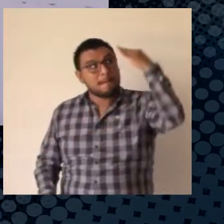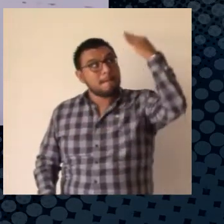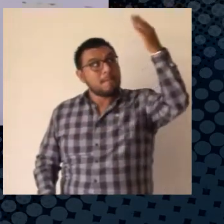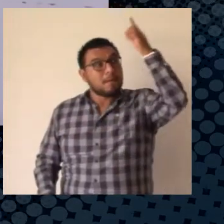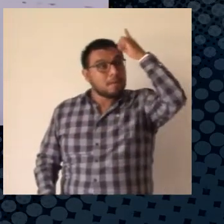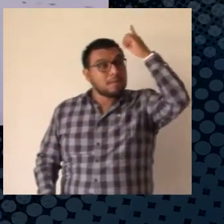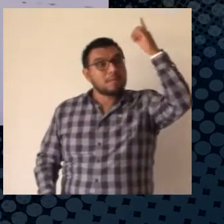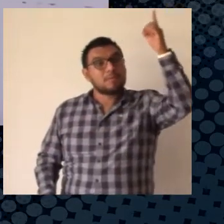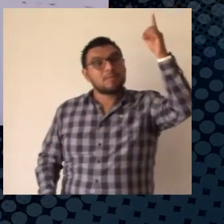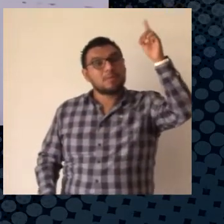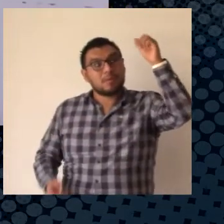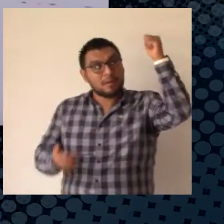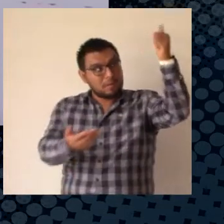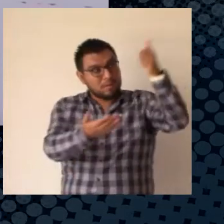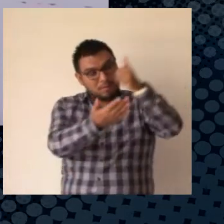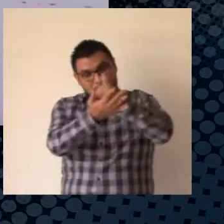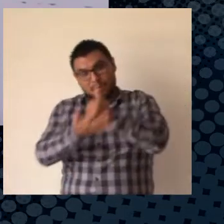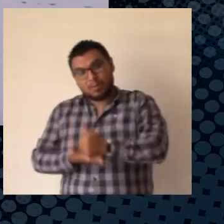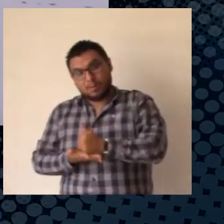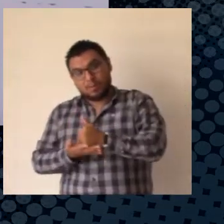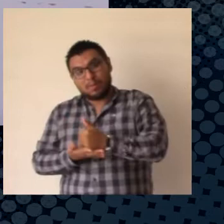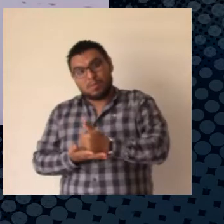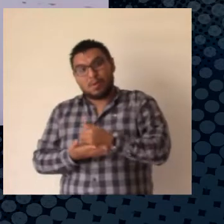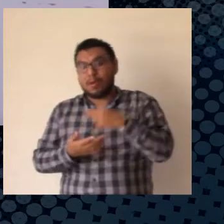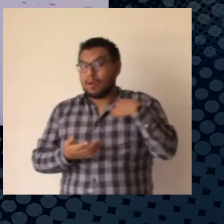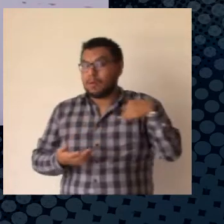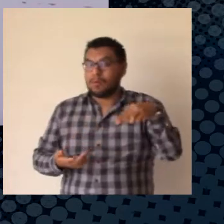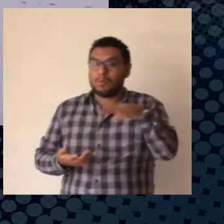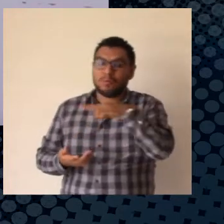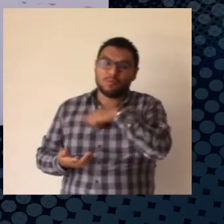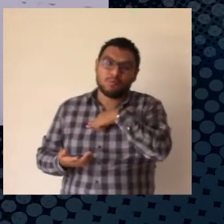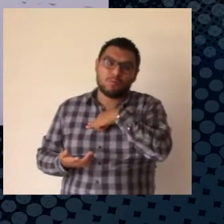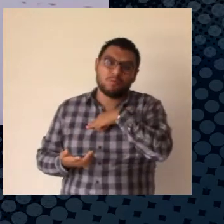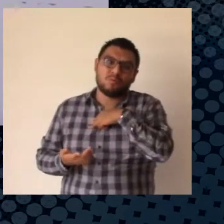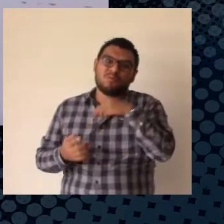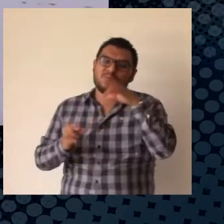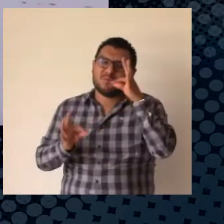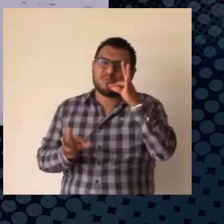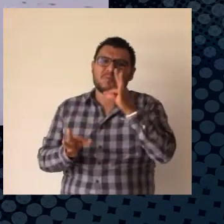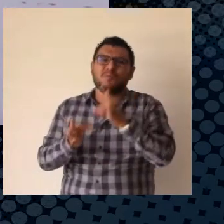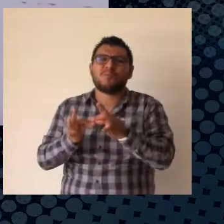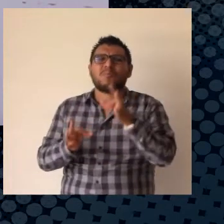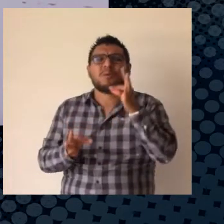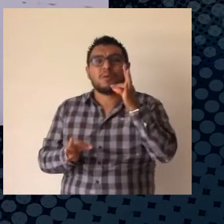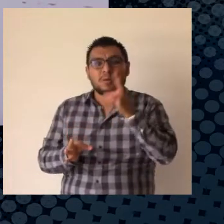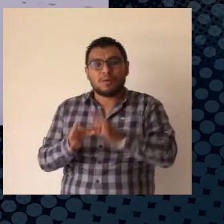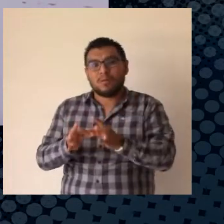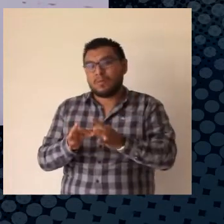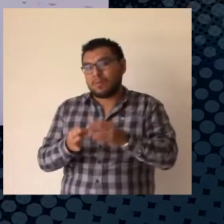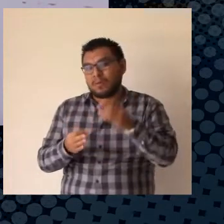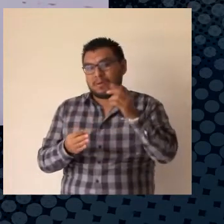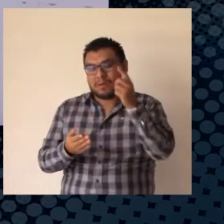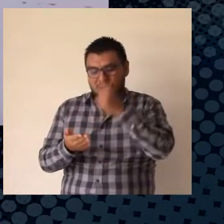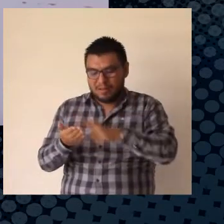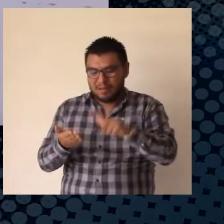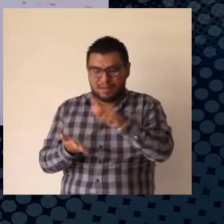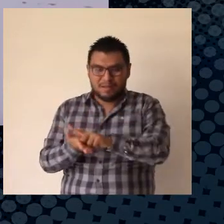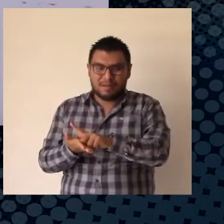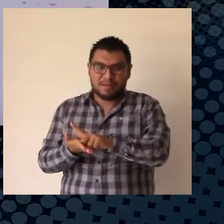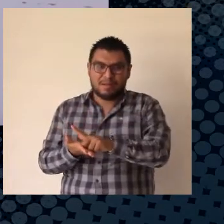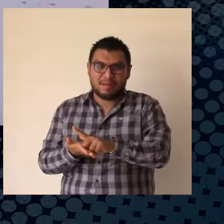Señor que le ayude y nosotros tengamos que cumplir la parte que nos corresponde. No